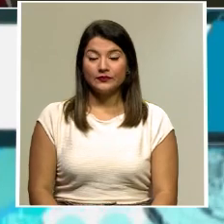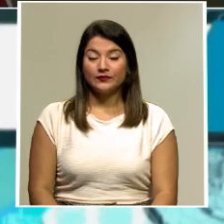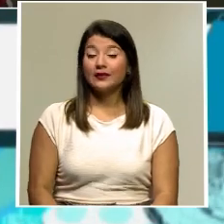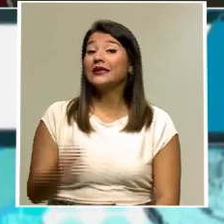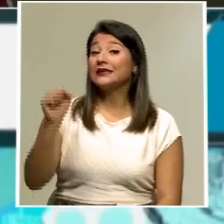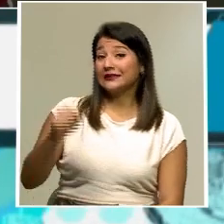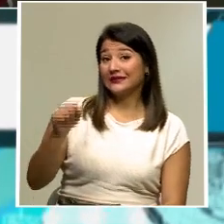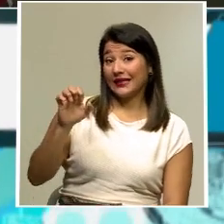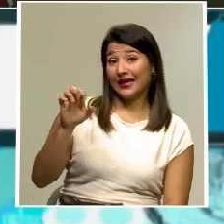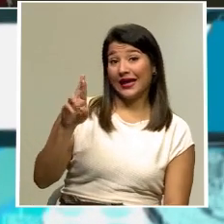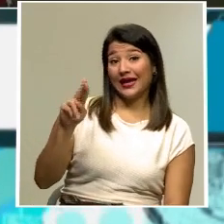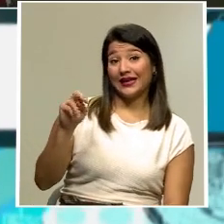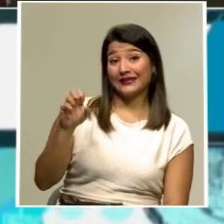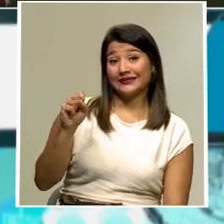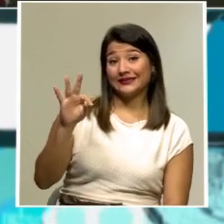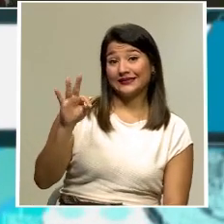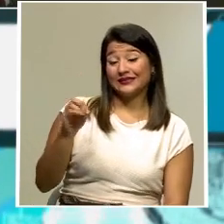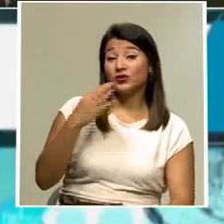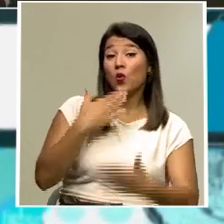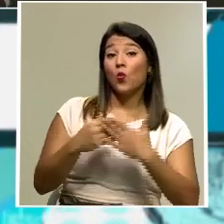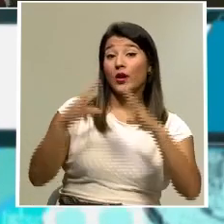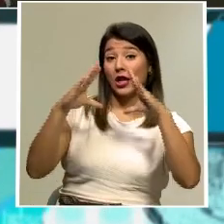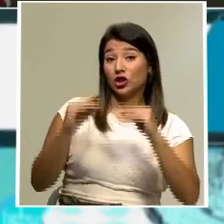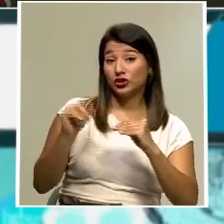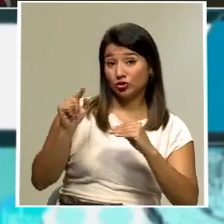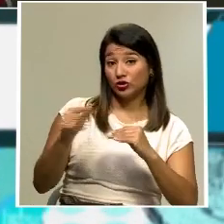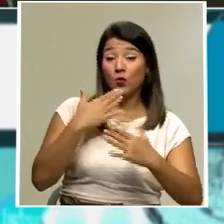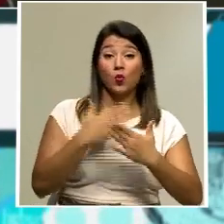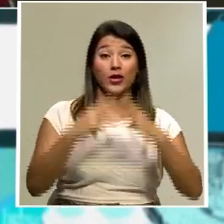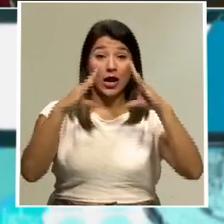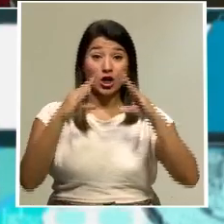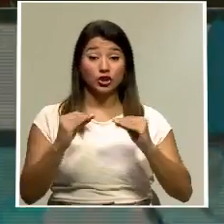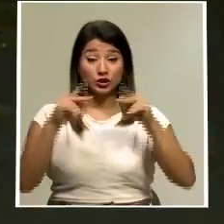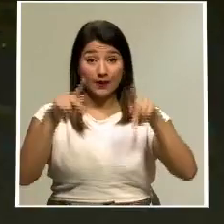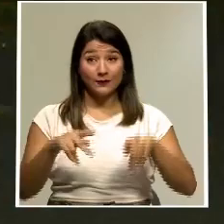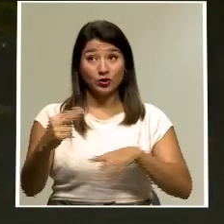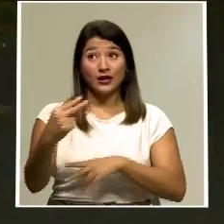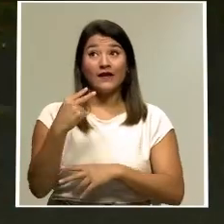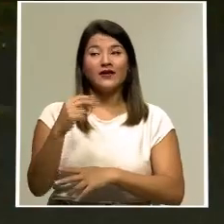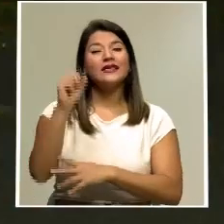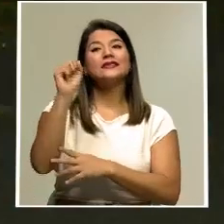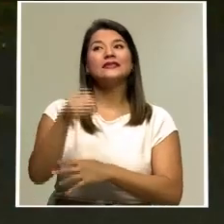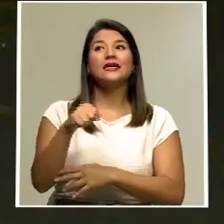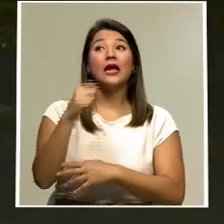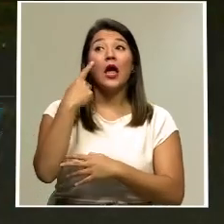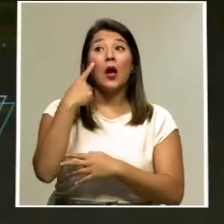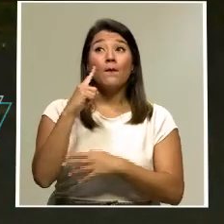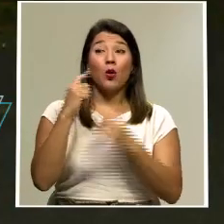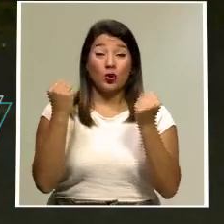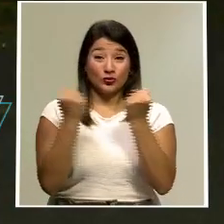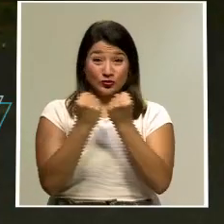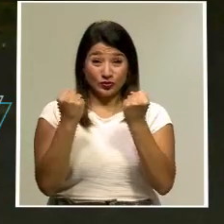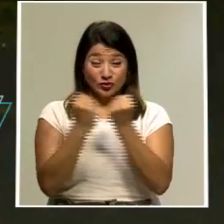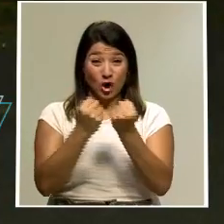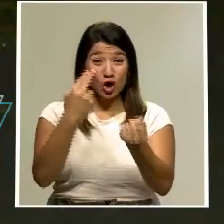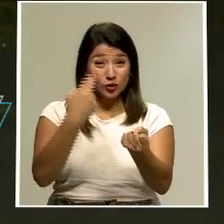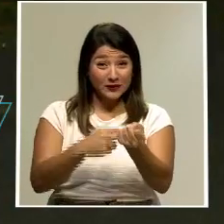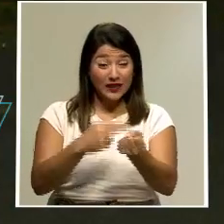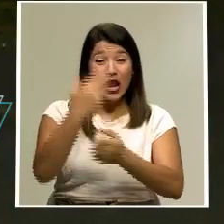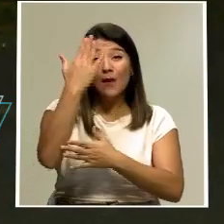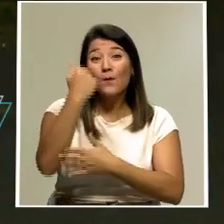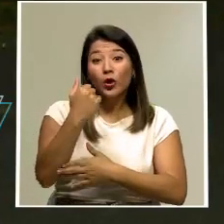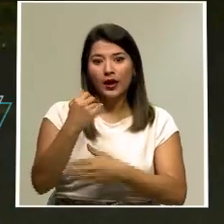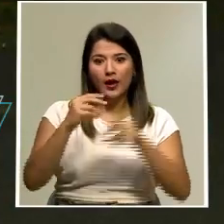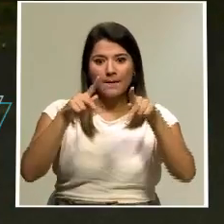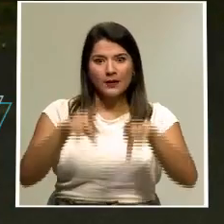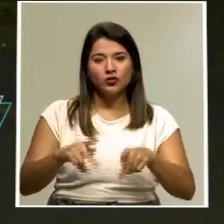Así es, don Ernesto. Muy buenas noches a usted y a los amigos televidentes. Debido a la saturación de los hospitales ante el aumento de casos de